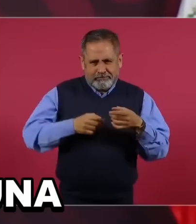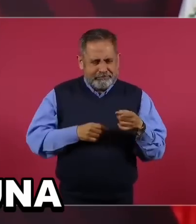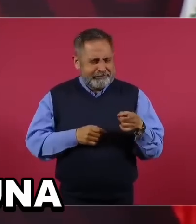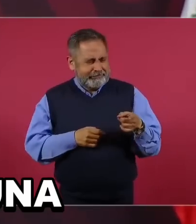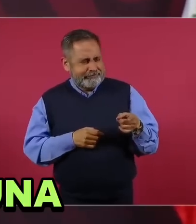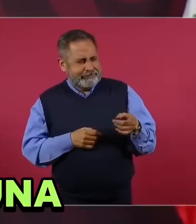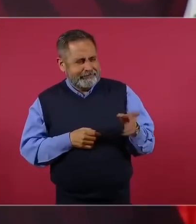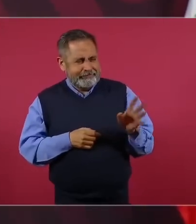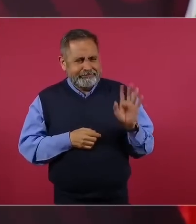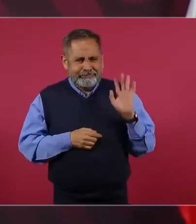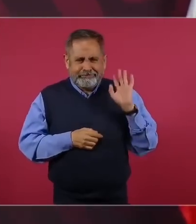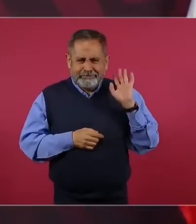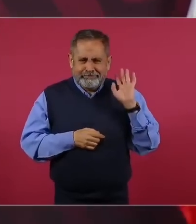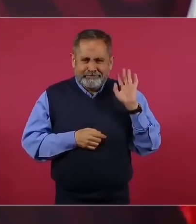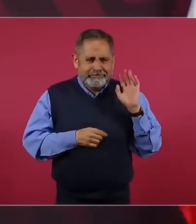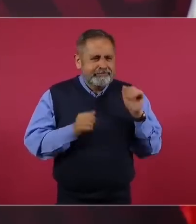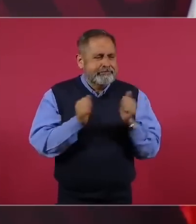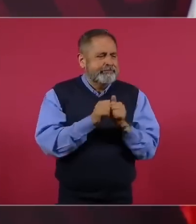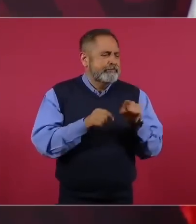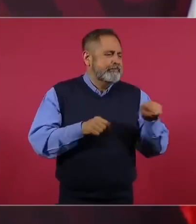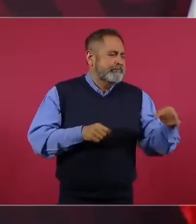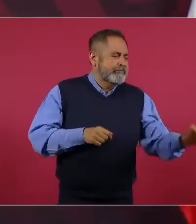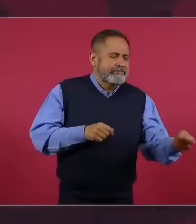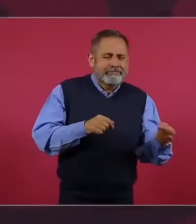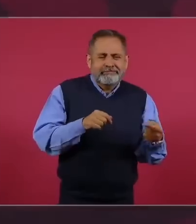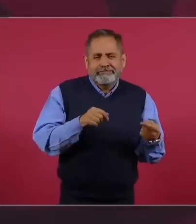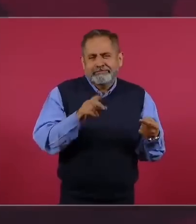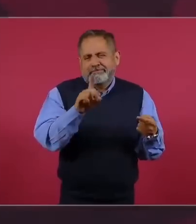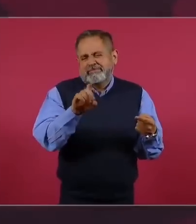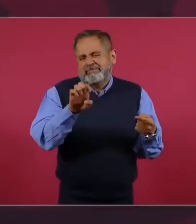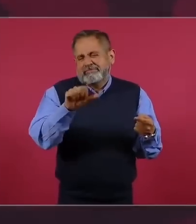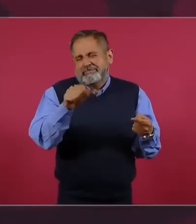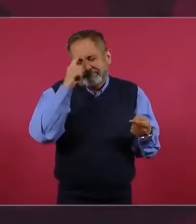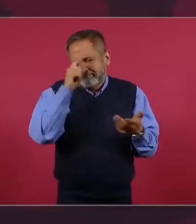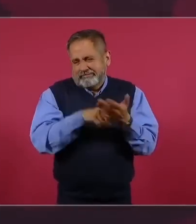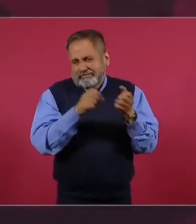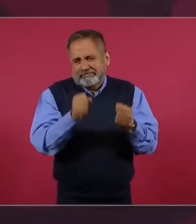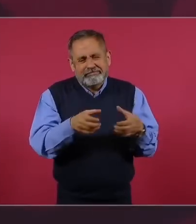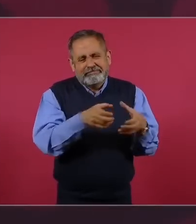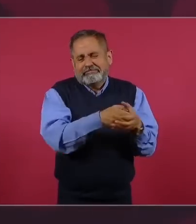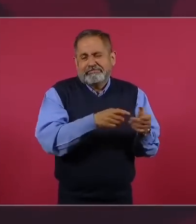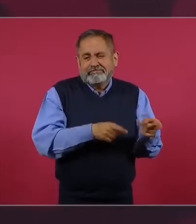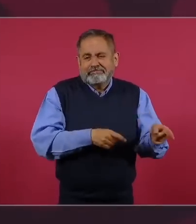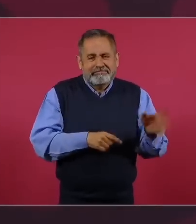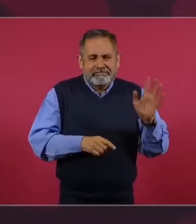posiblemente con alguna agencia, con la DEA,